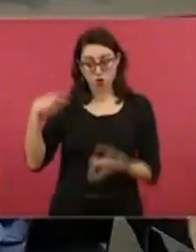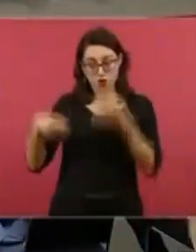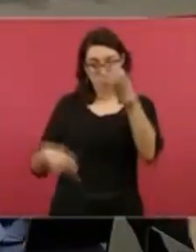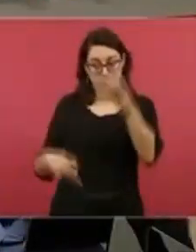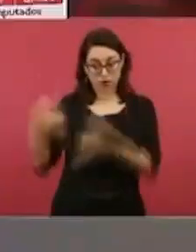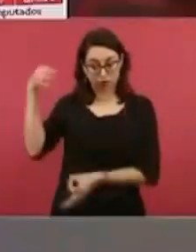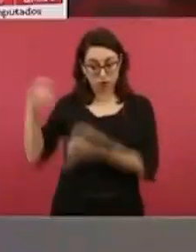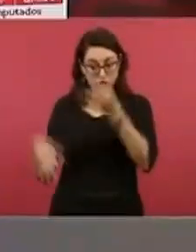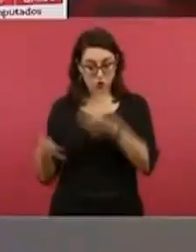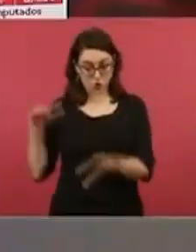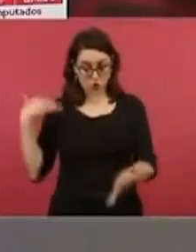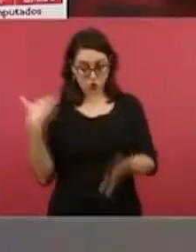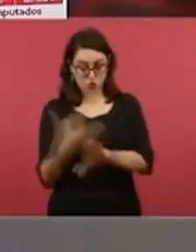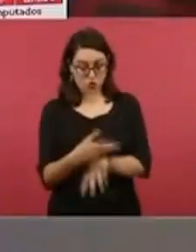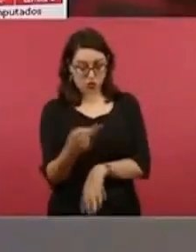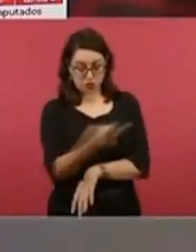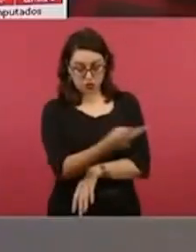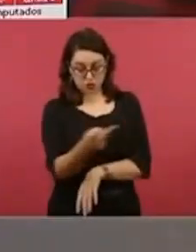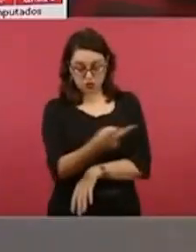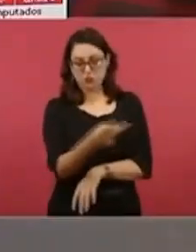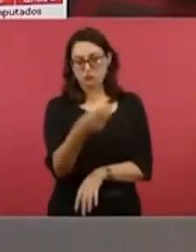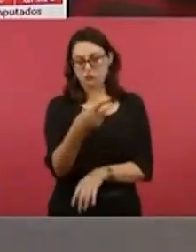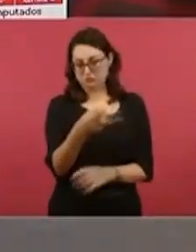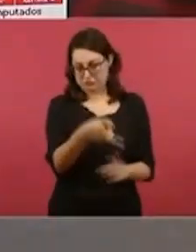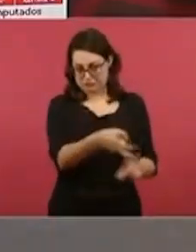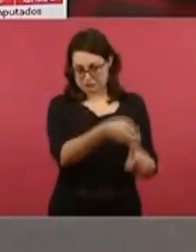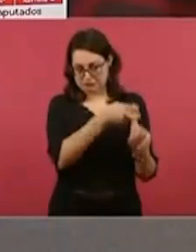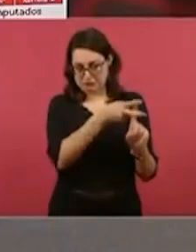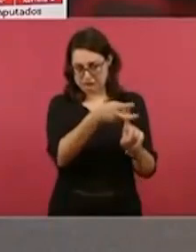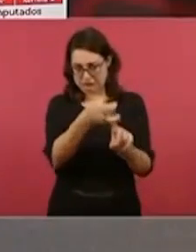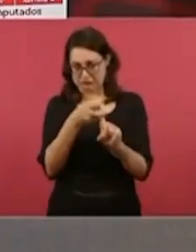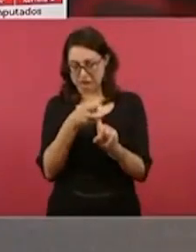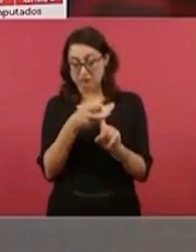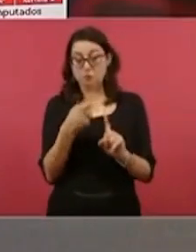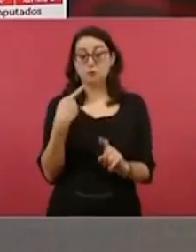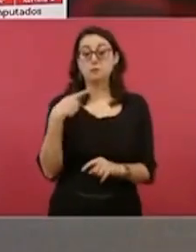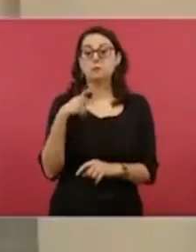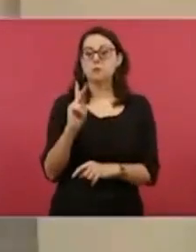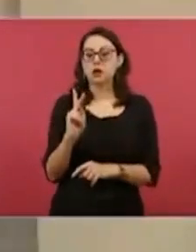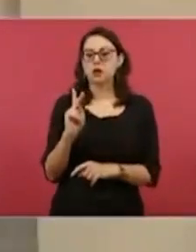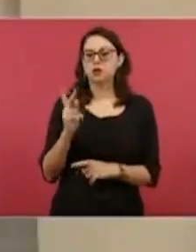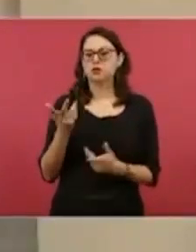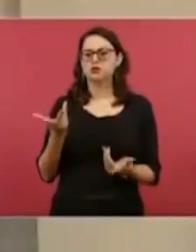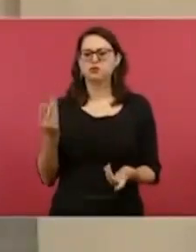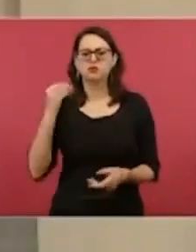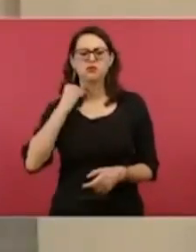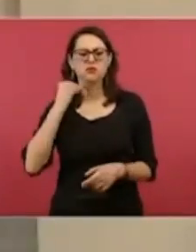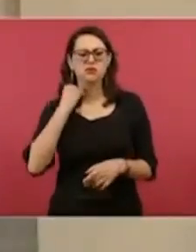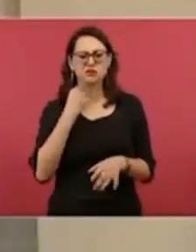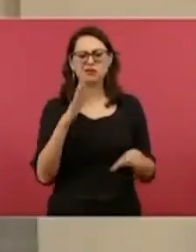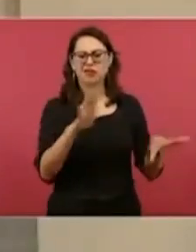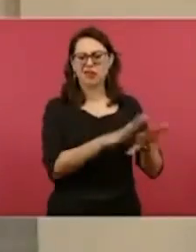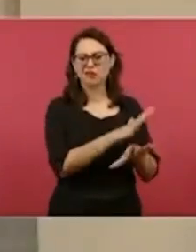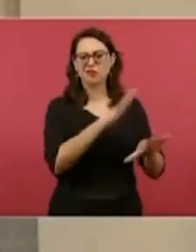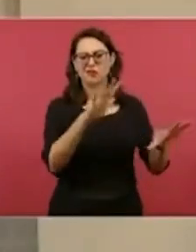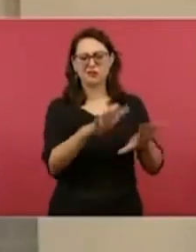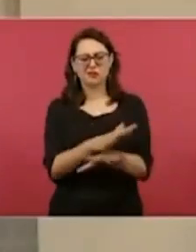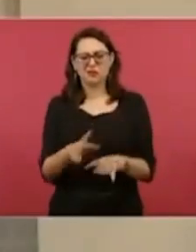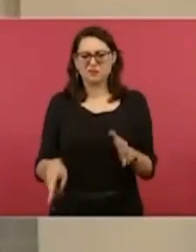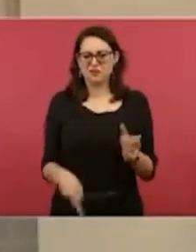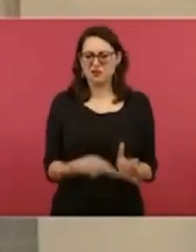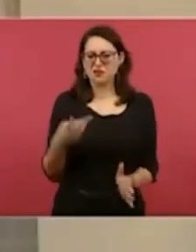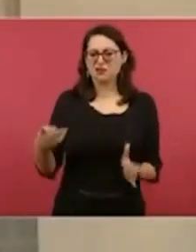Agregó que este es un caso en el que de manera atípica se otorga una medida cautelar distinta a la prisión preventiva a presuntos